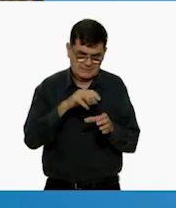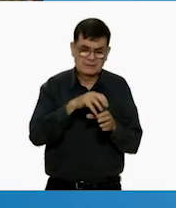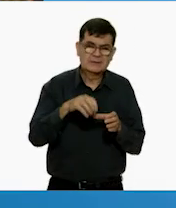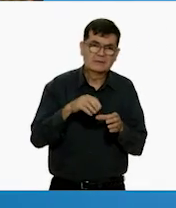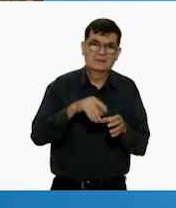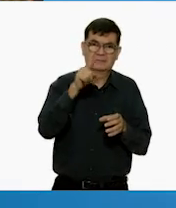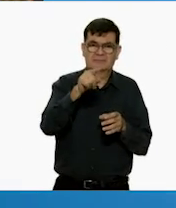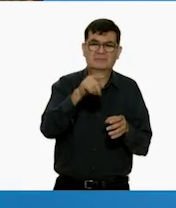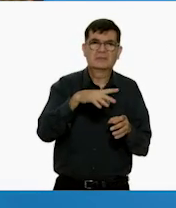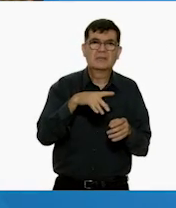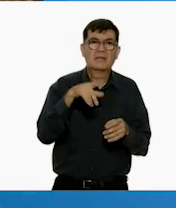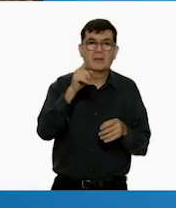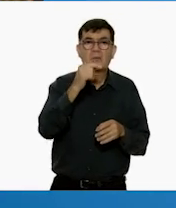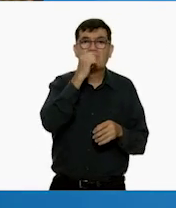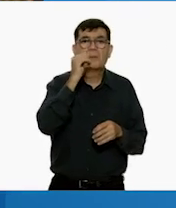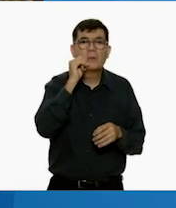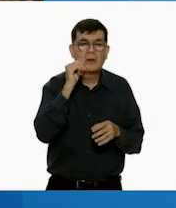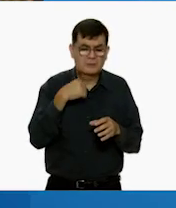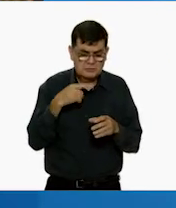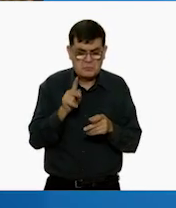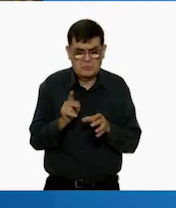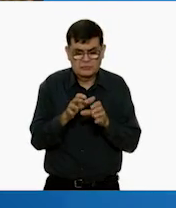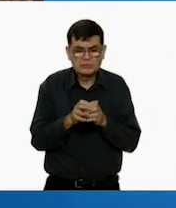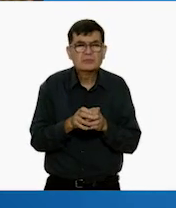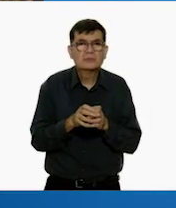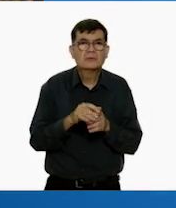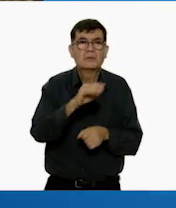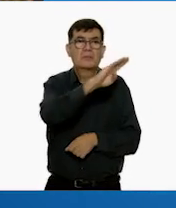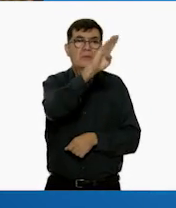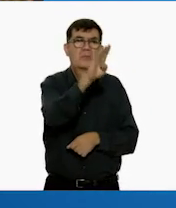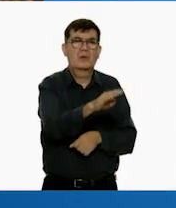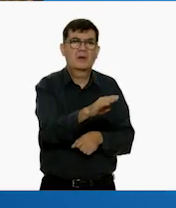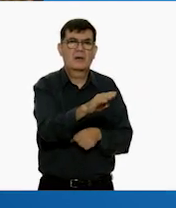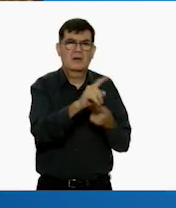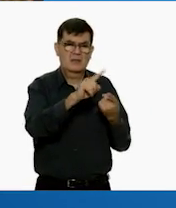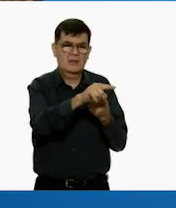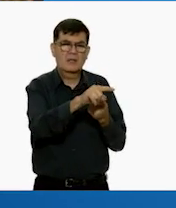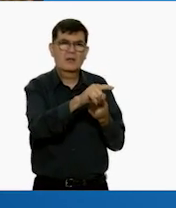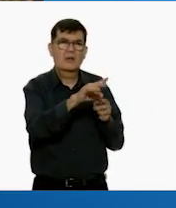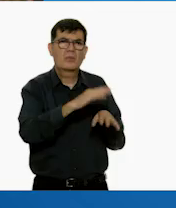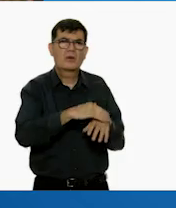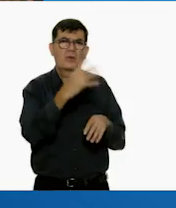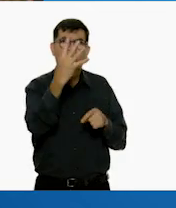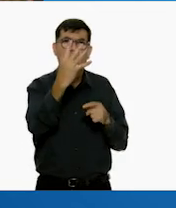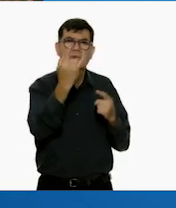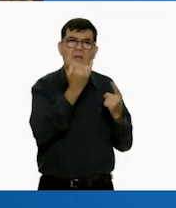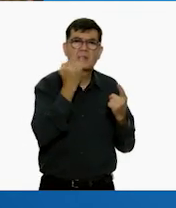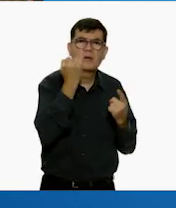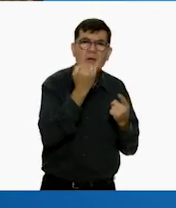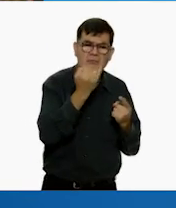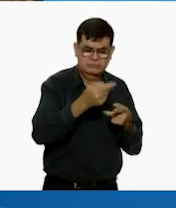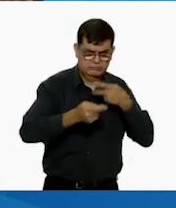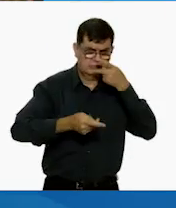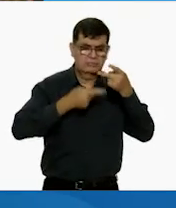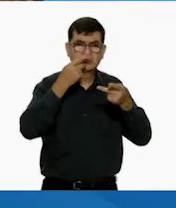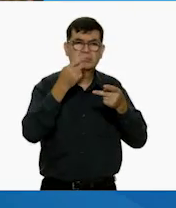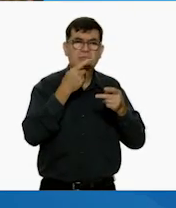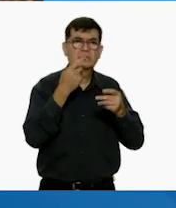franca. Entonces, y morir hablando 4 idiomas, ¿cuál